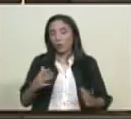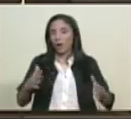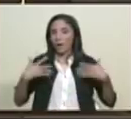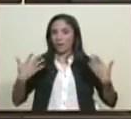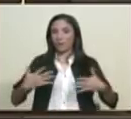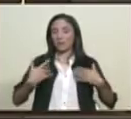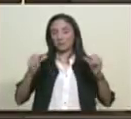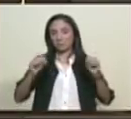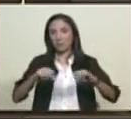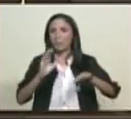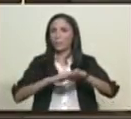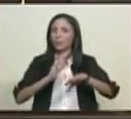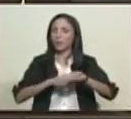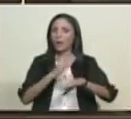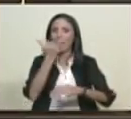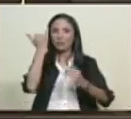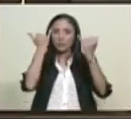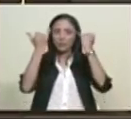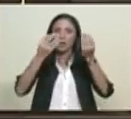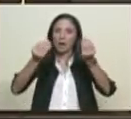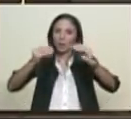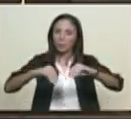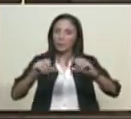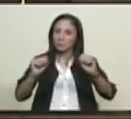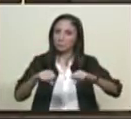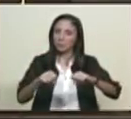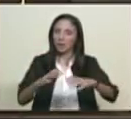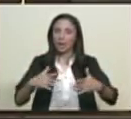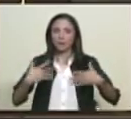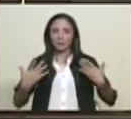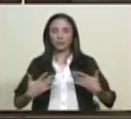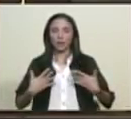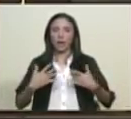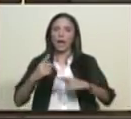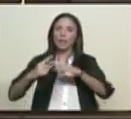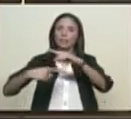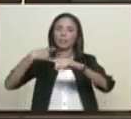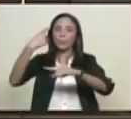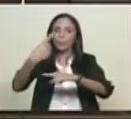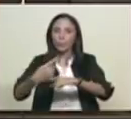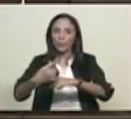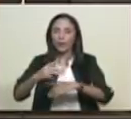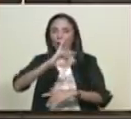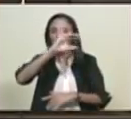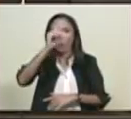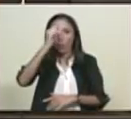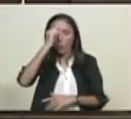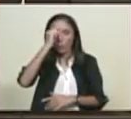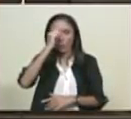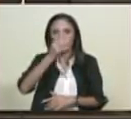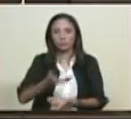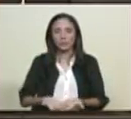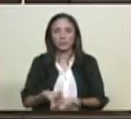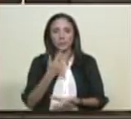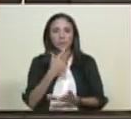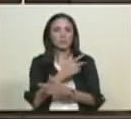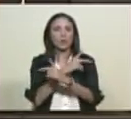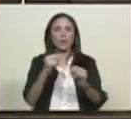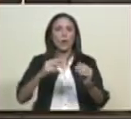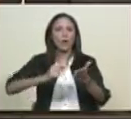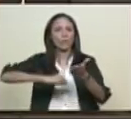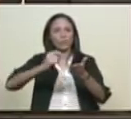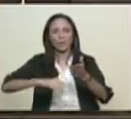feliz. Y luego cuando el señor Julio Borges cometió esta trastada